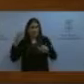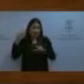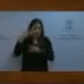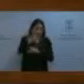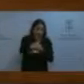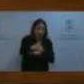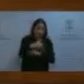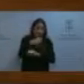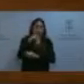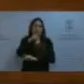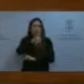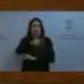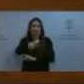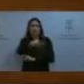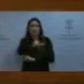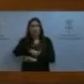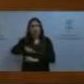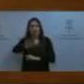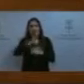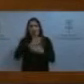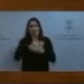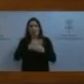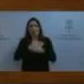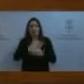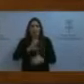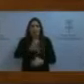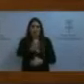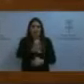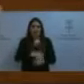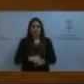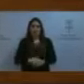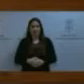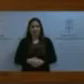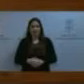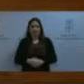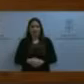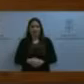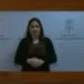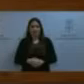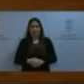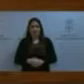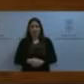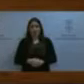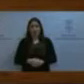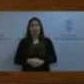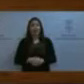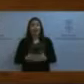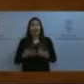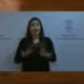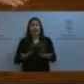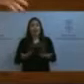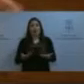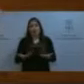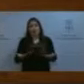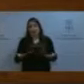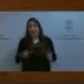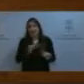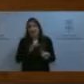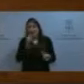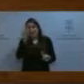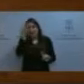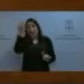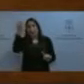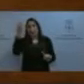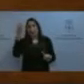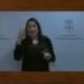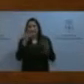la zona del Parque Nacional. Por ello, señorías, espero que entiendan la